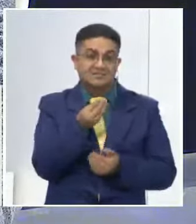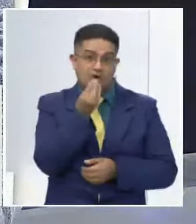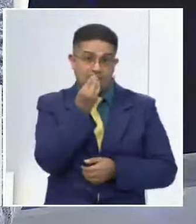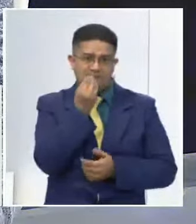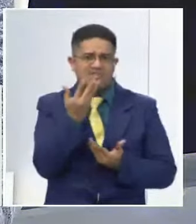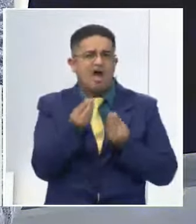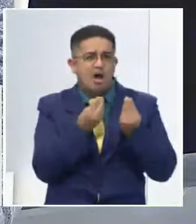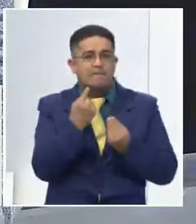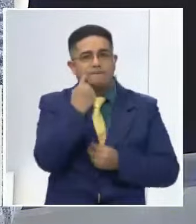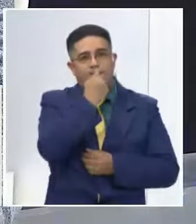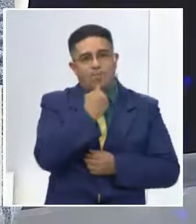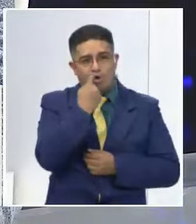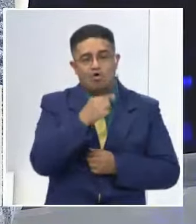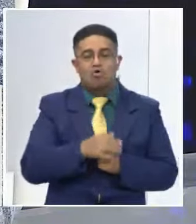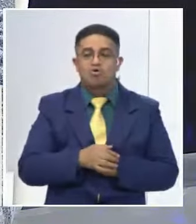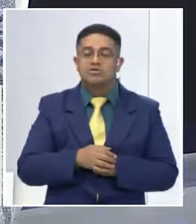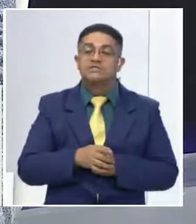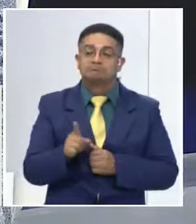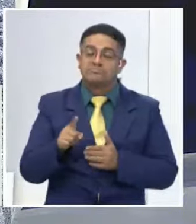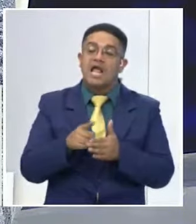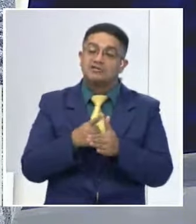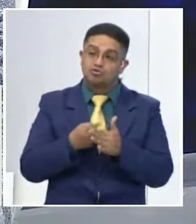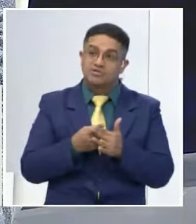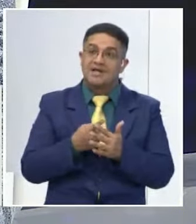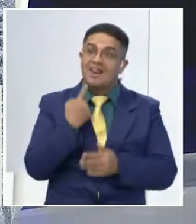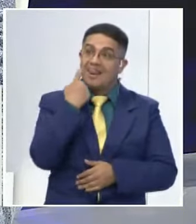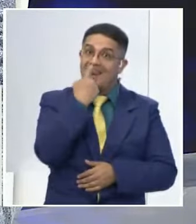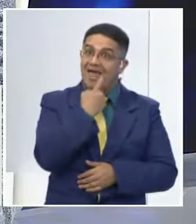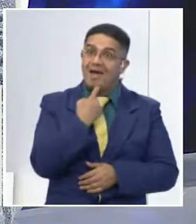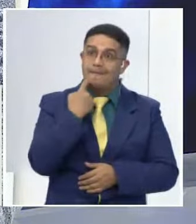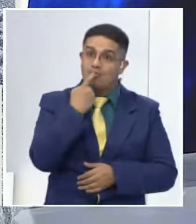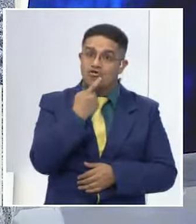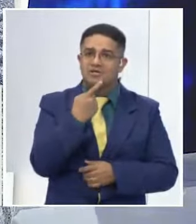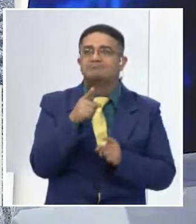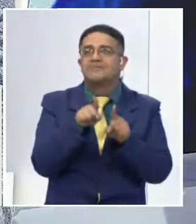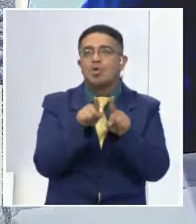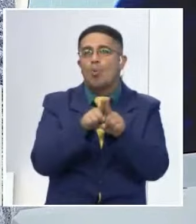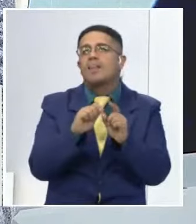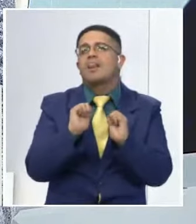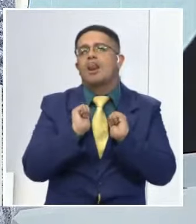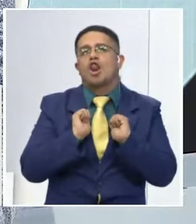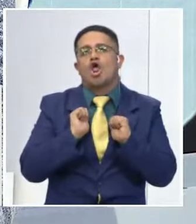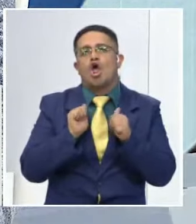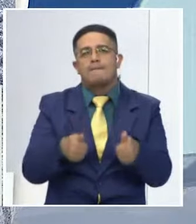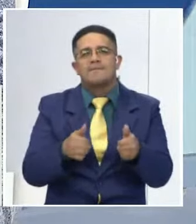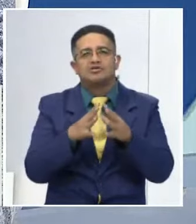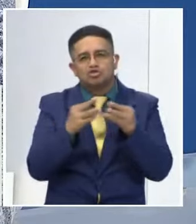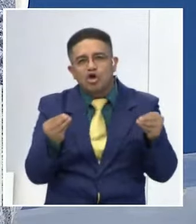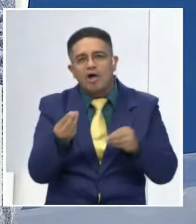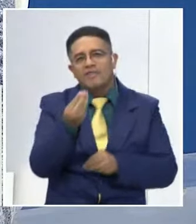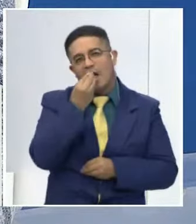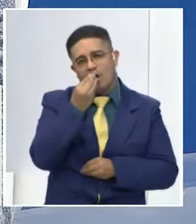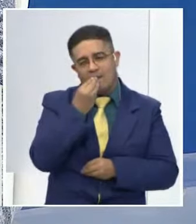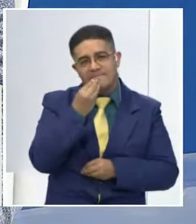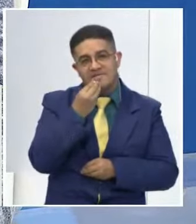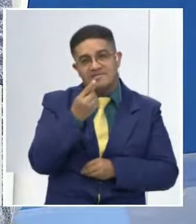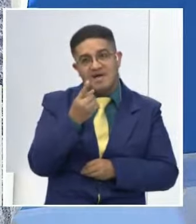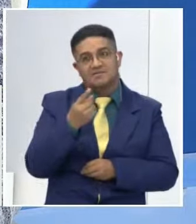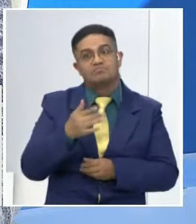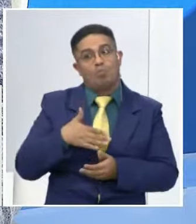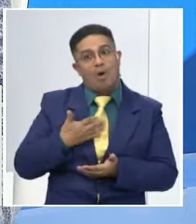organismo a través de la boca. Entonces, es esa cavidad bucal la puerta de entrada, ¿no?, para todos esos alimentos que bien